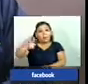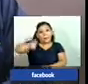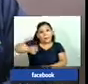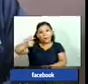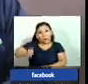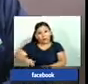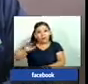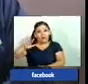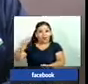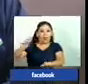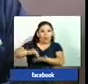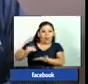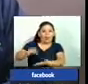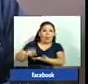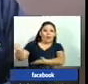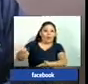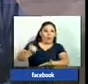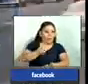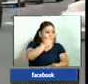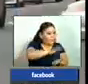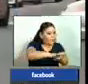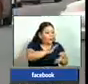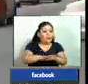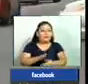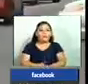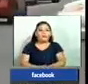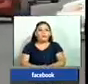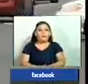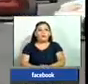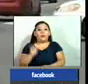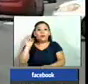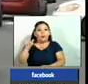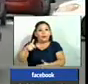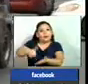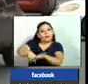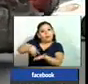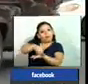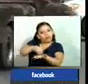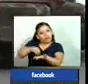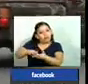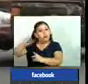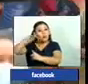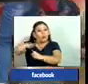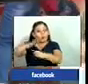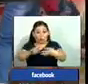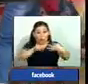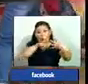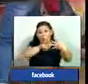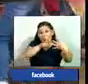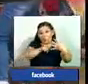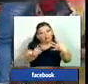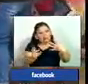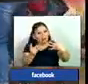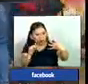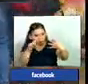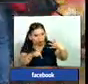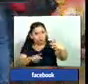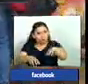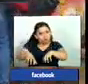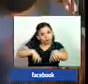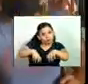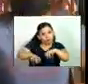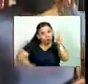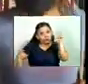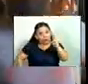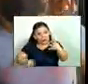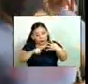de FODES para pagar un salario a las personas Ilopango es el municipio que ocupa el cuarto lugar en el departamento de San Salvador con